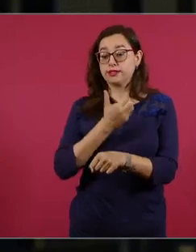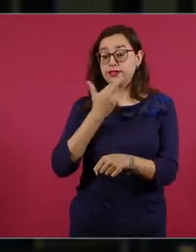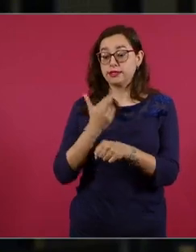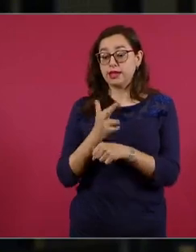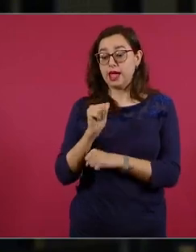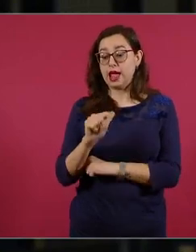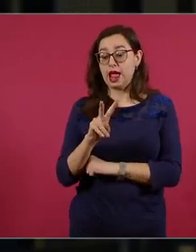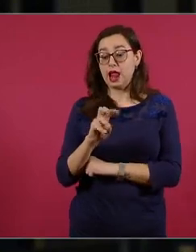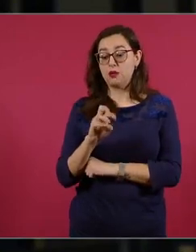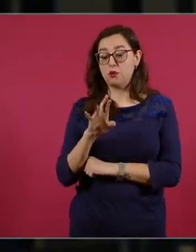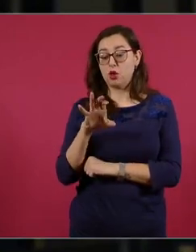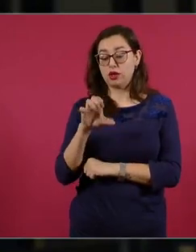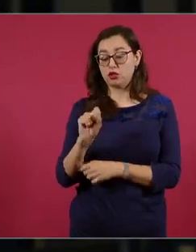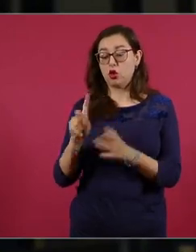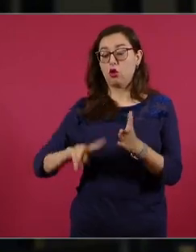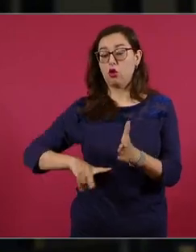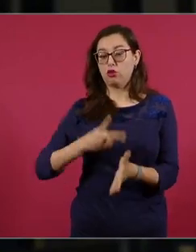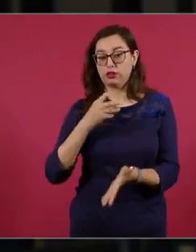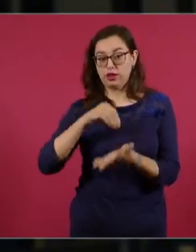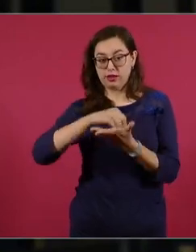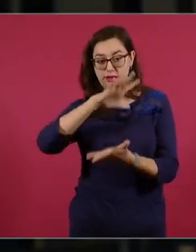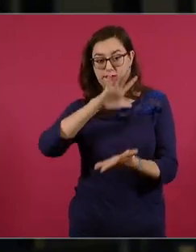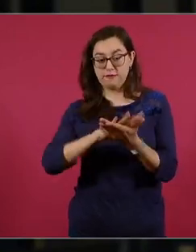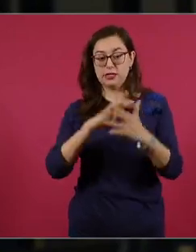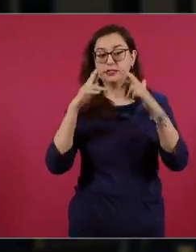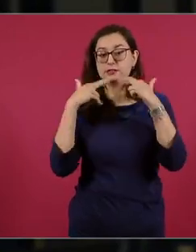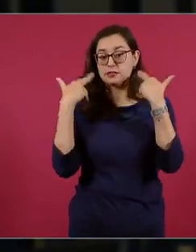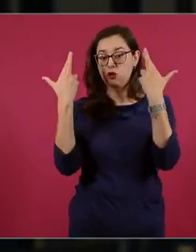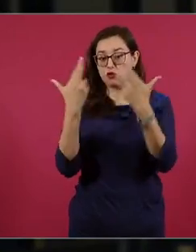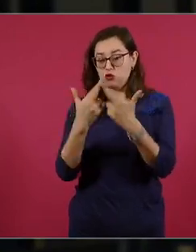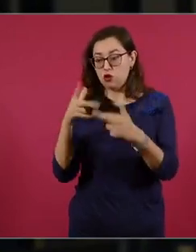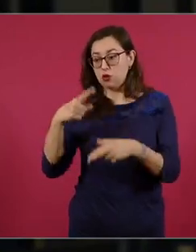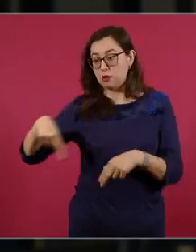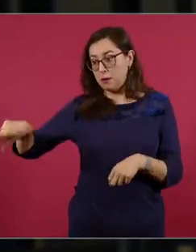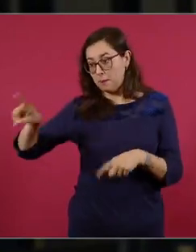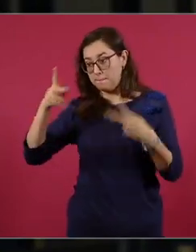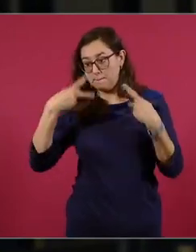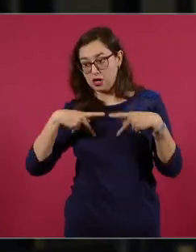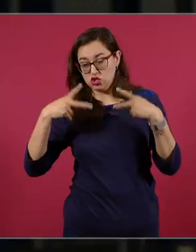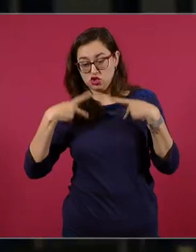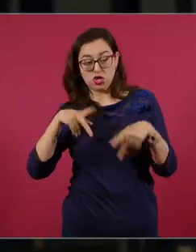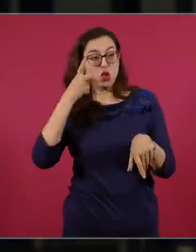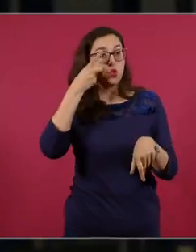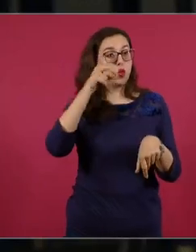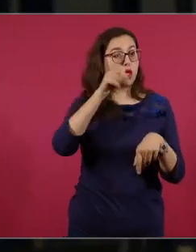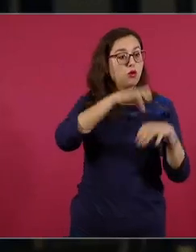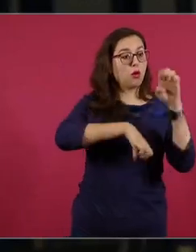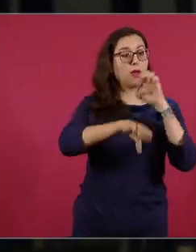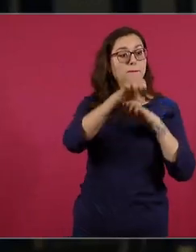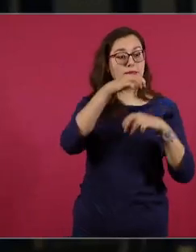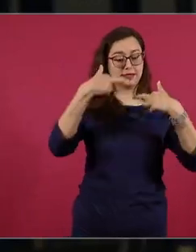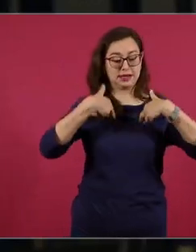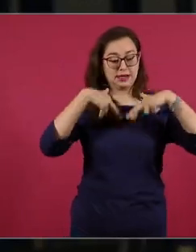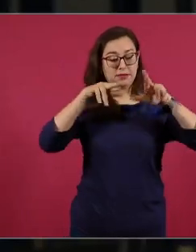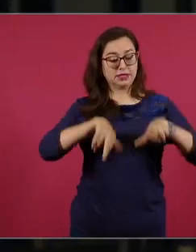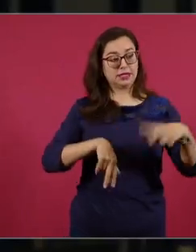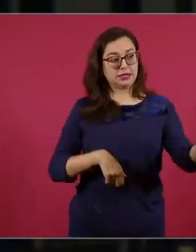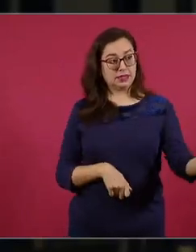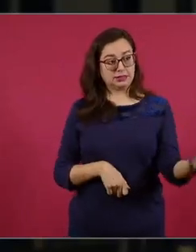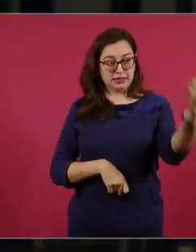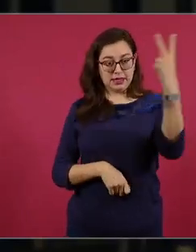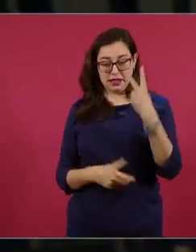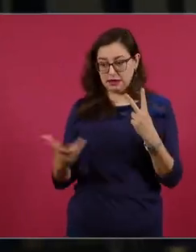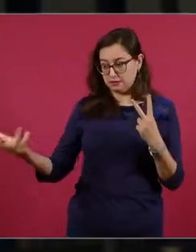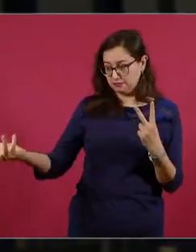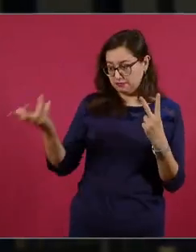los quejosos junto con las representantes de las empresas, para de esta manera desaturar este asunto y ver de qué manera, de manera